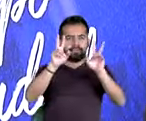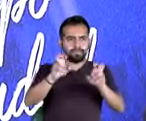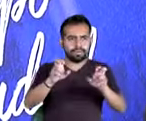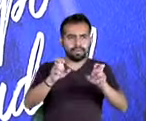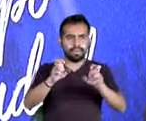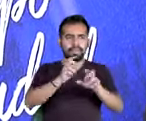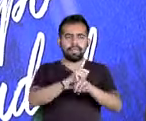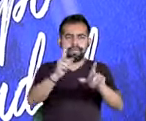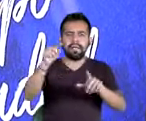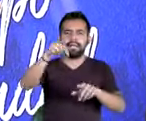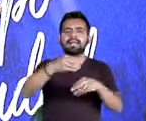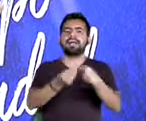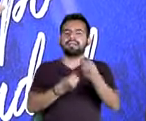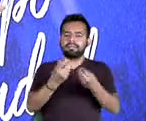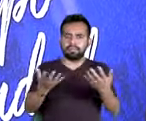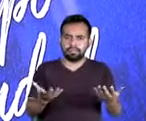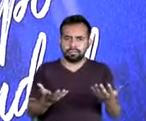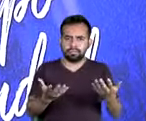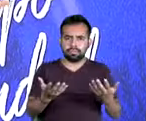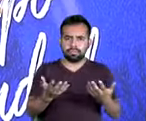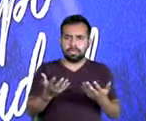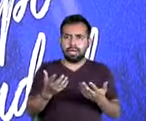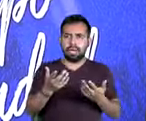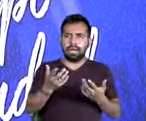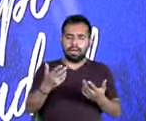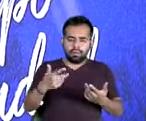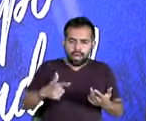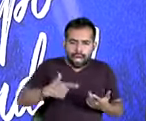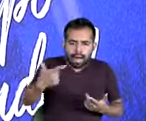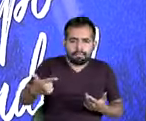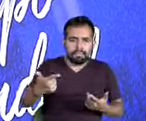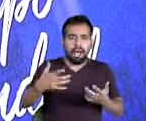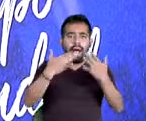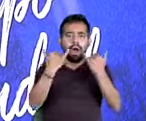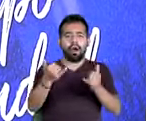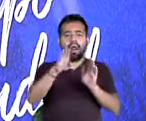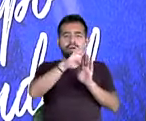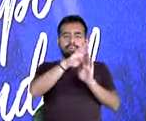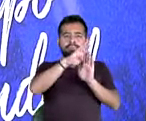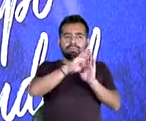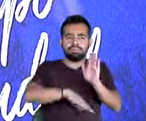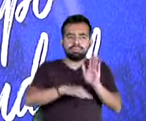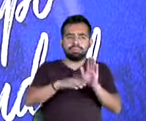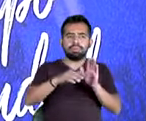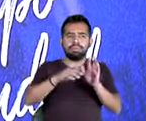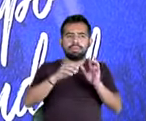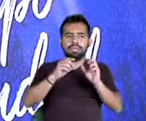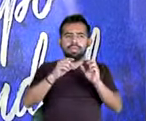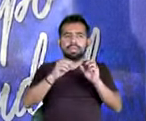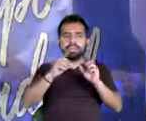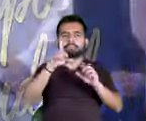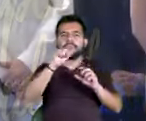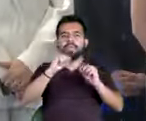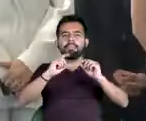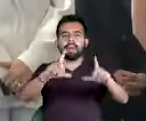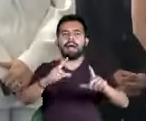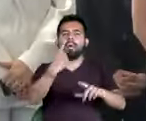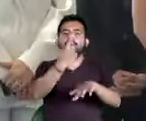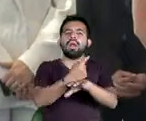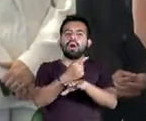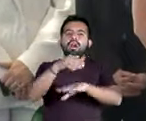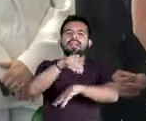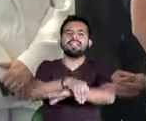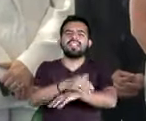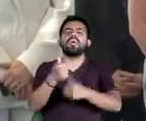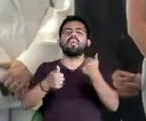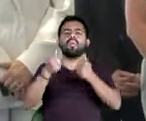es salves en los que tienen armas. O en el tema de que ahora bajamos el pico y placa, ¿no es cierto?, a solamente una hora en la tarde. ¿Cuál es el